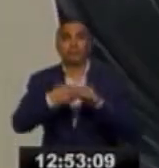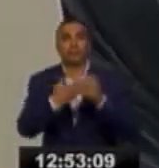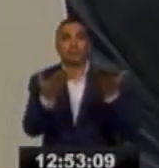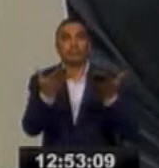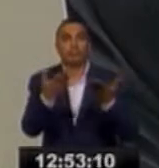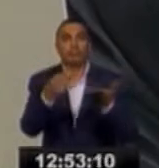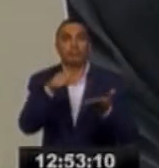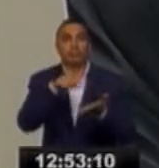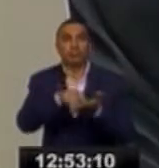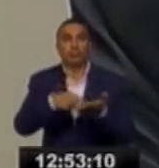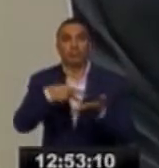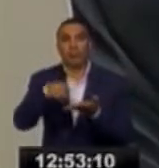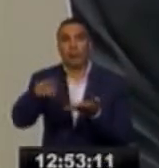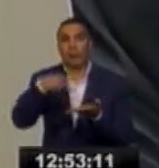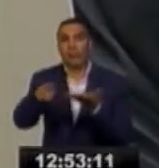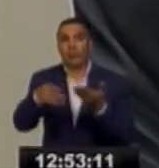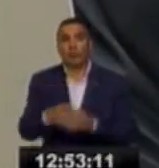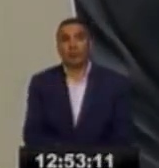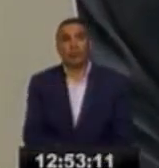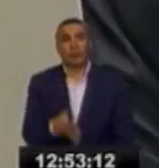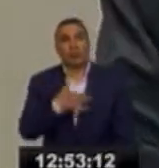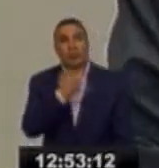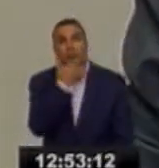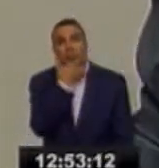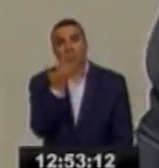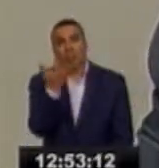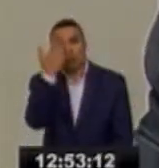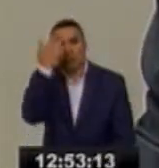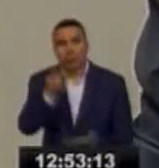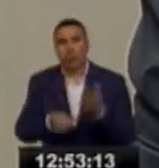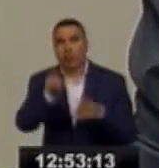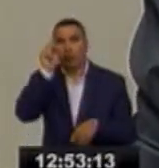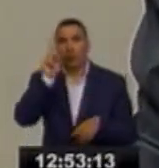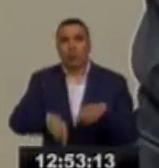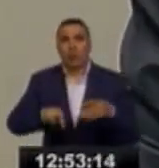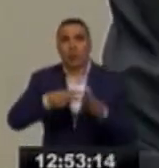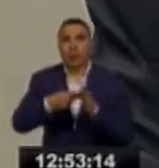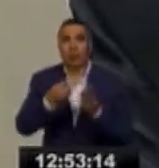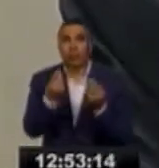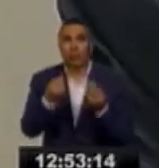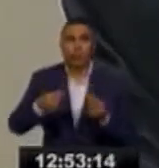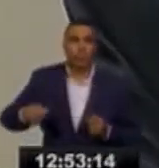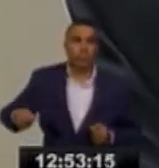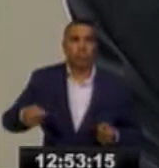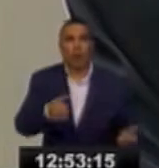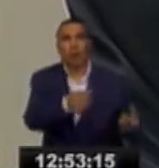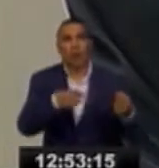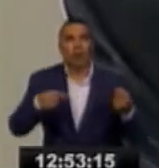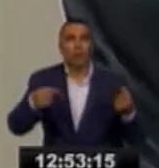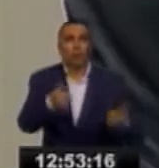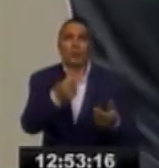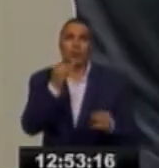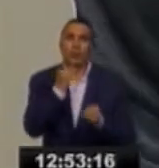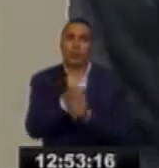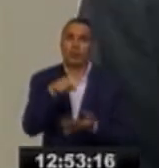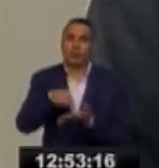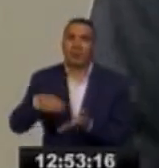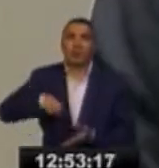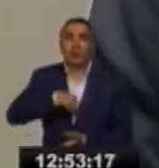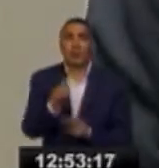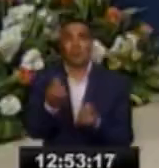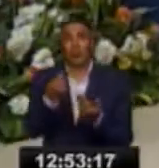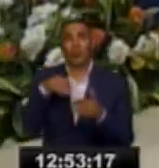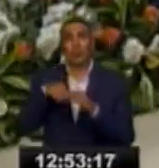en este cobro indebido, porque no se puede explotar de esa manera una institución a la cual se quiere